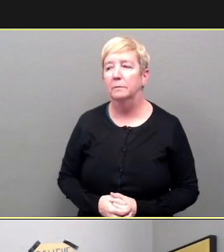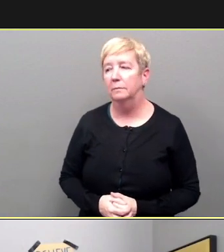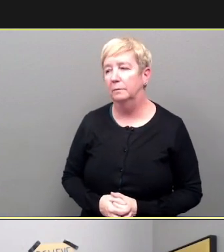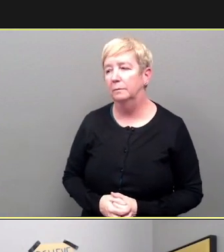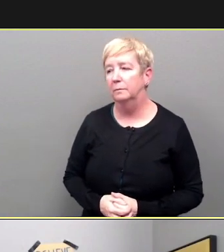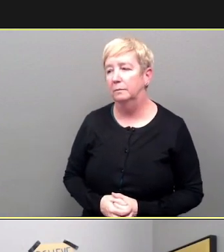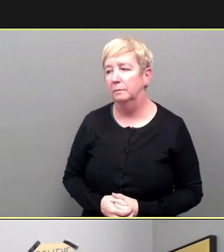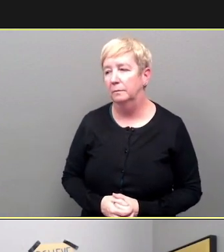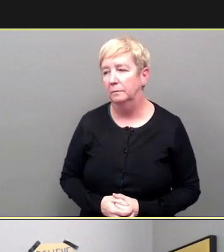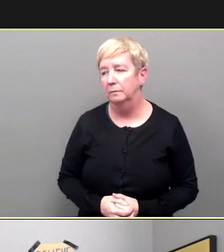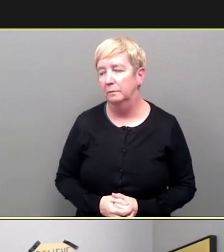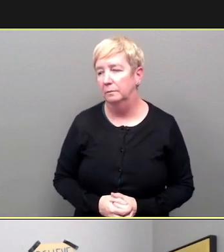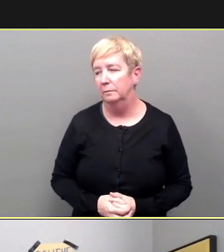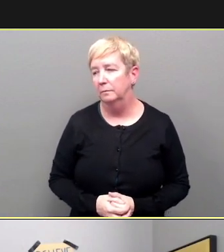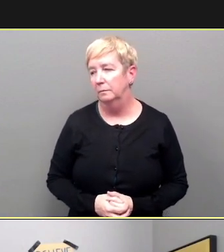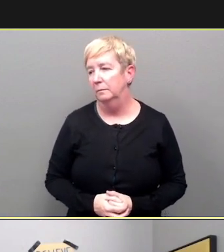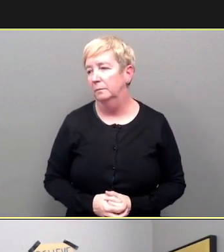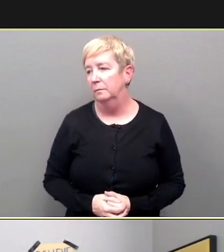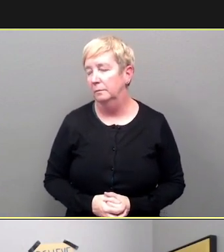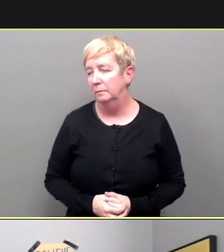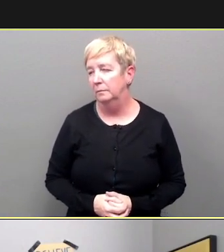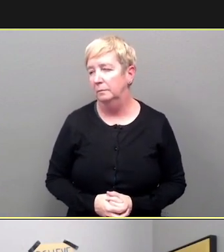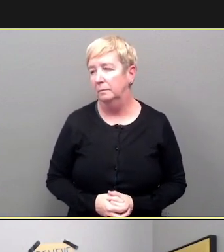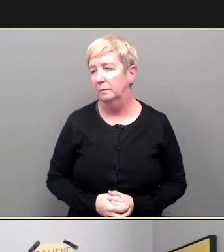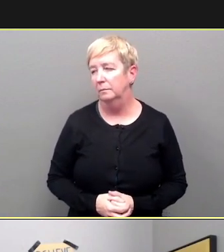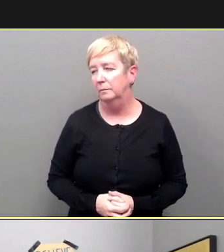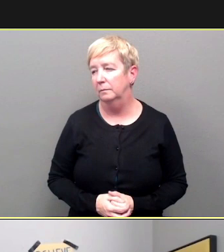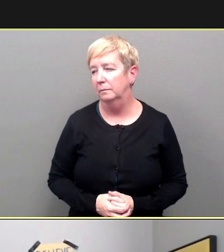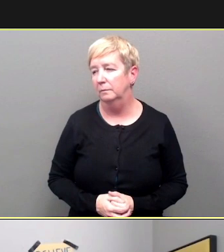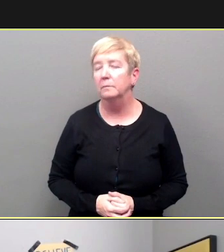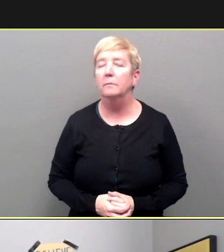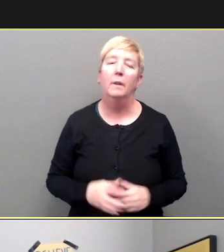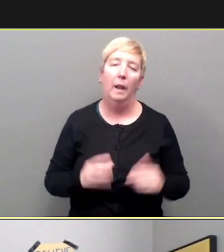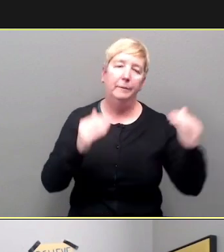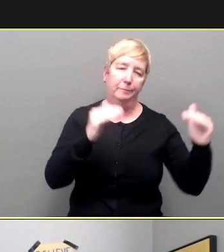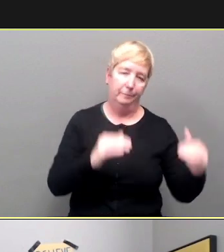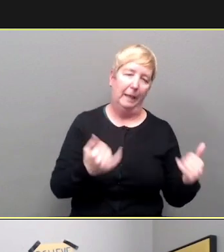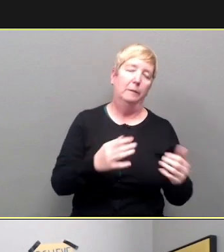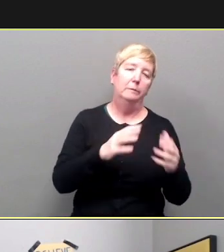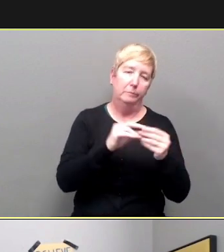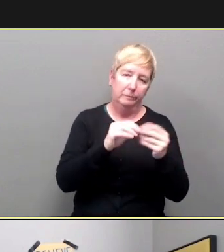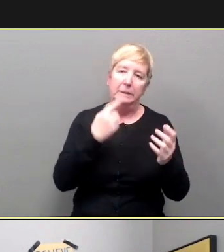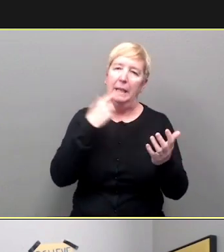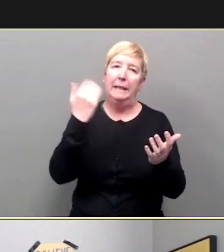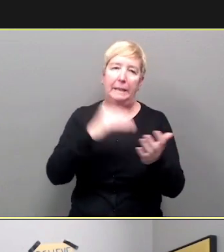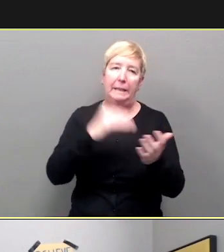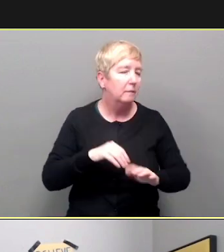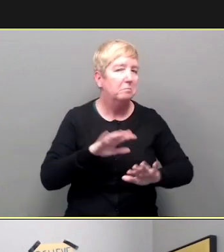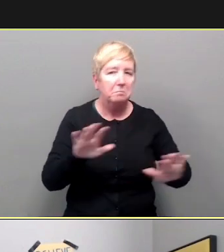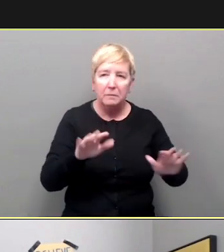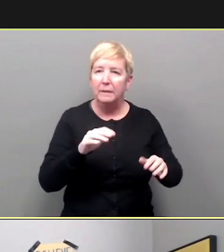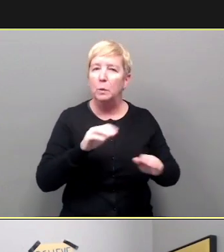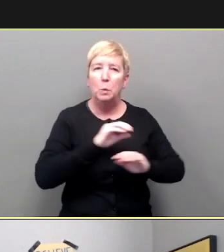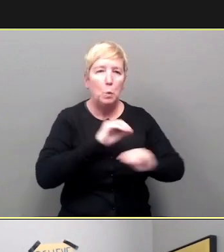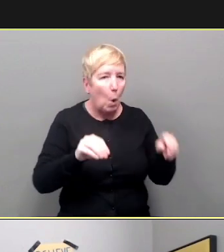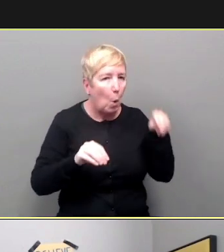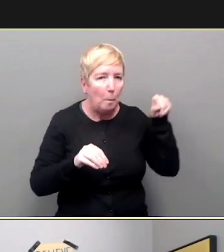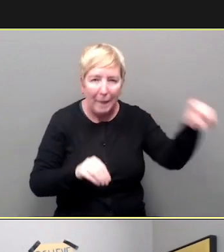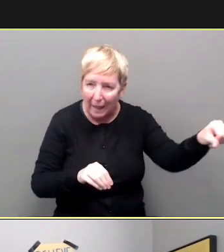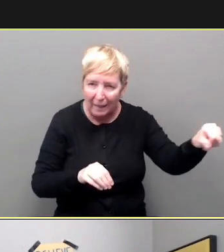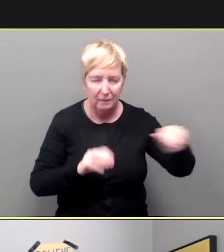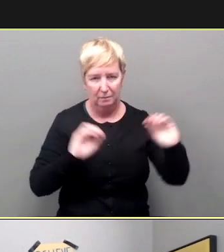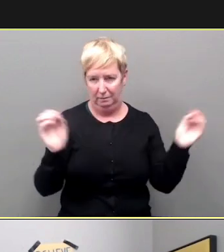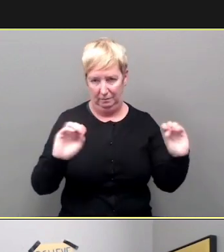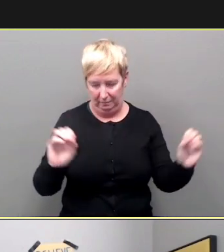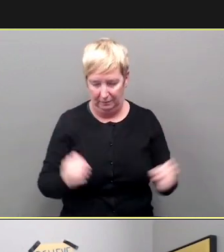esta oportunidad de vacunarse su niño. Es gratis, es seguro, es efectivo. Si llega a la